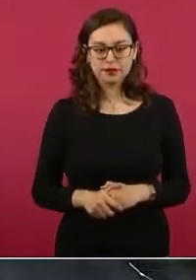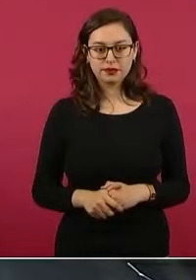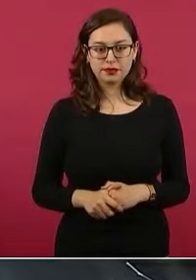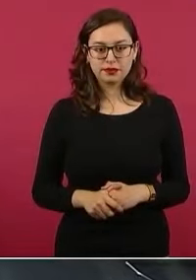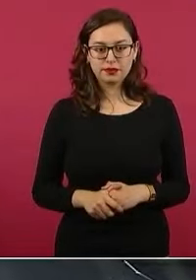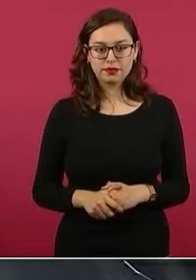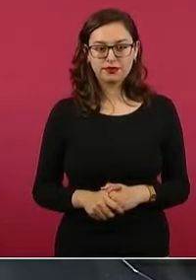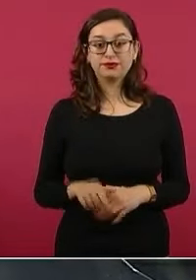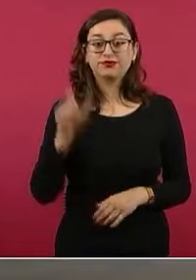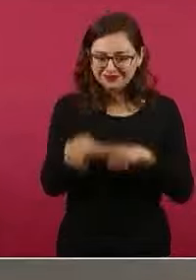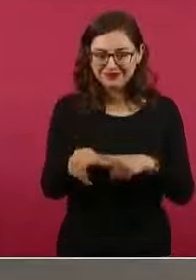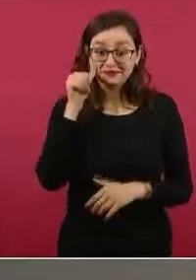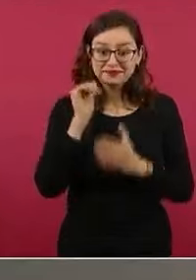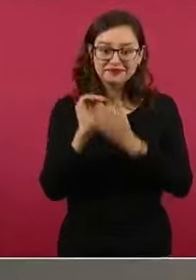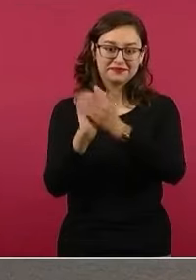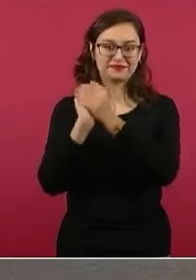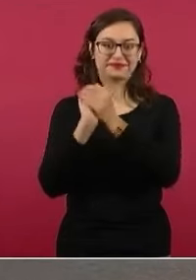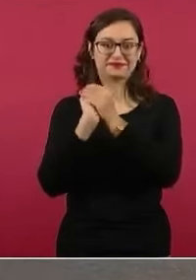Mañana.